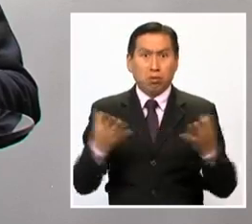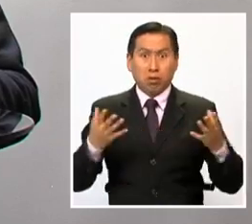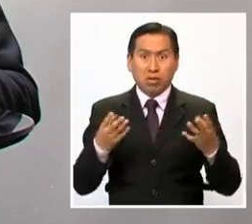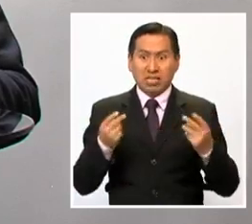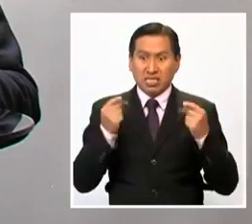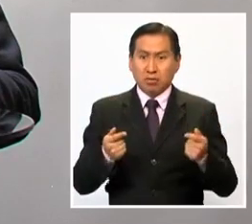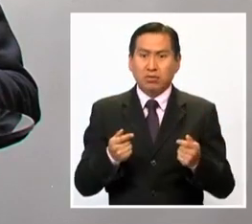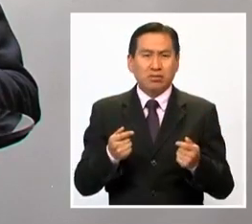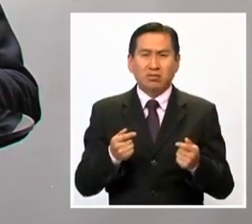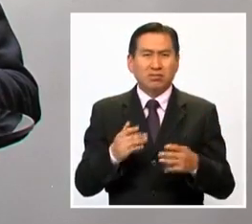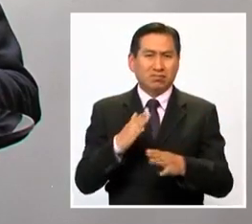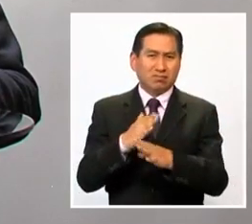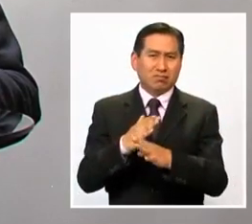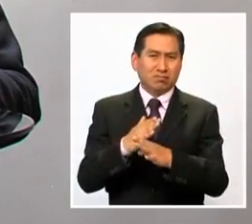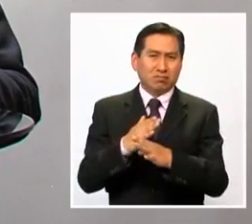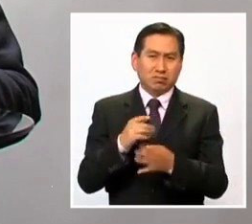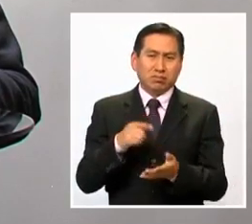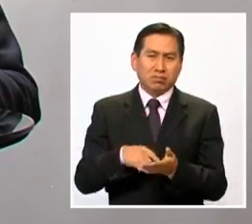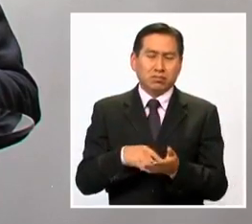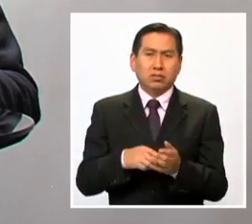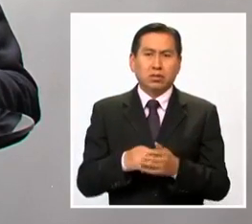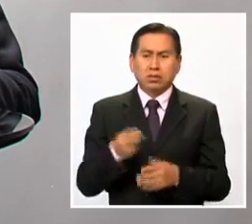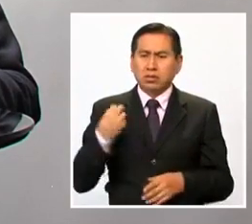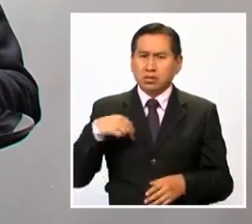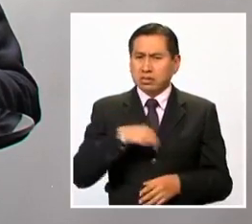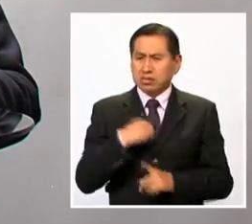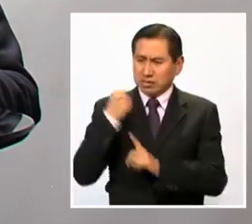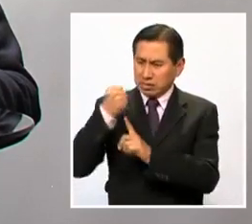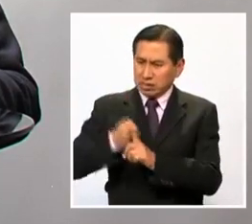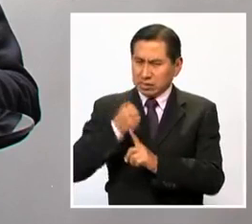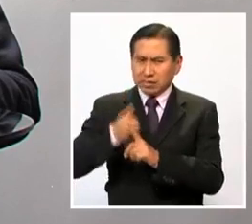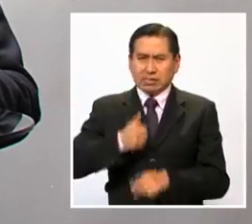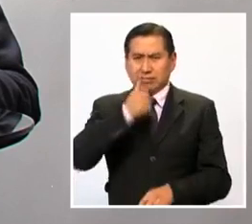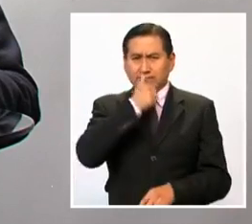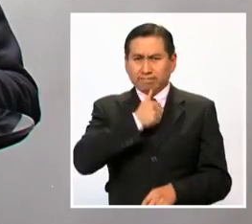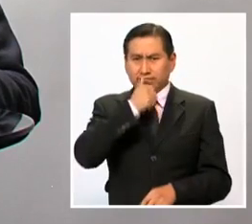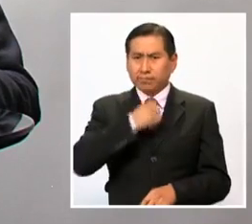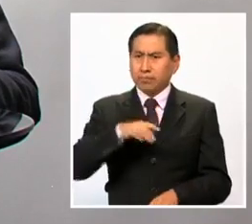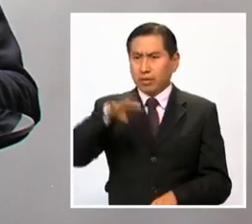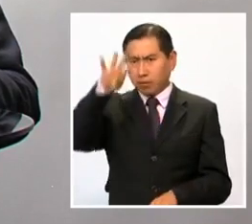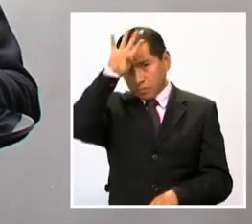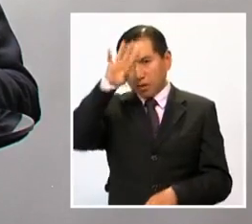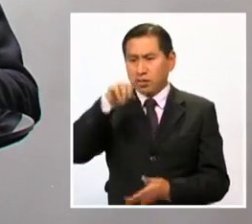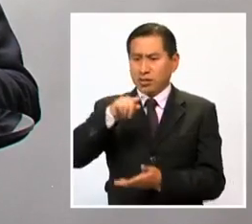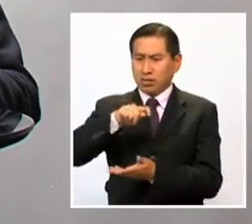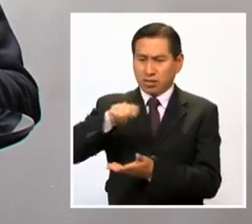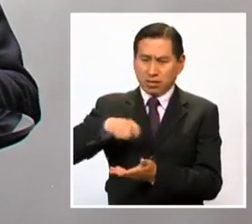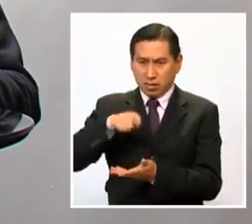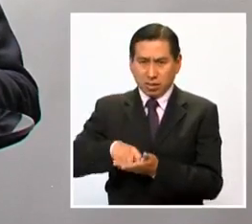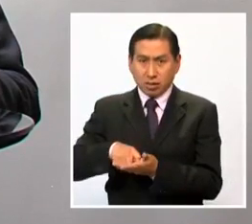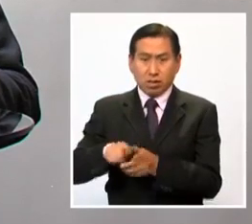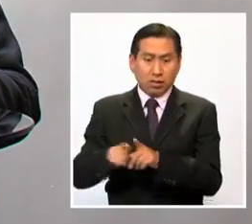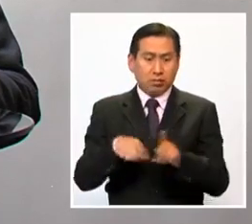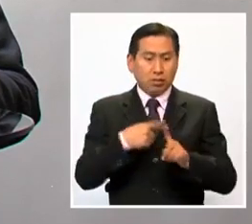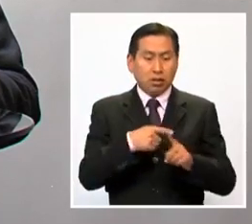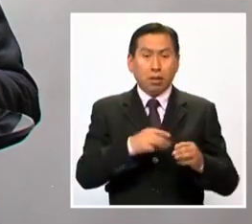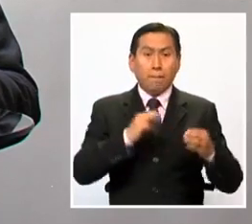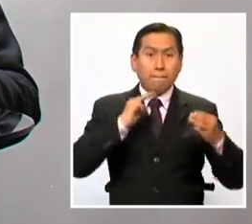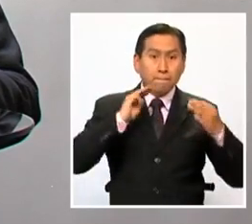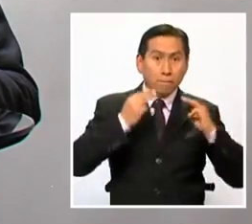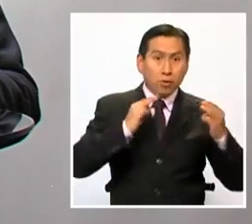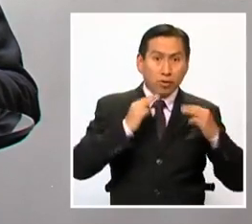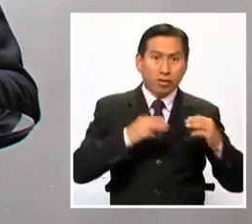la enfermedad estamos haciendo esfuerzos para que tanto en beni en trinidad como en montero